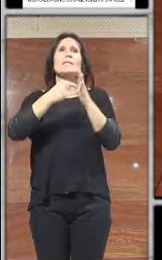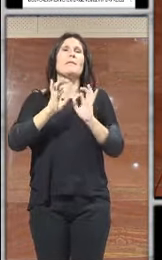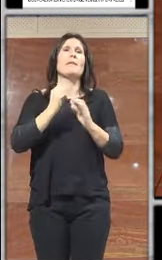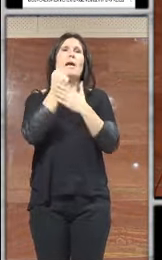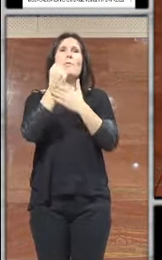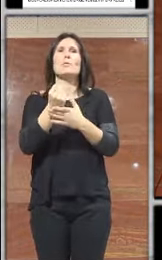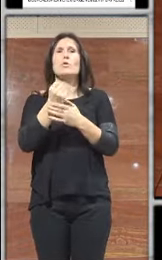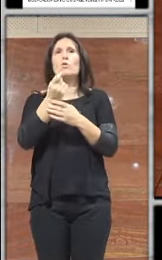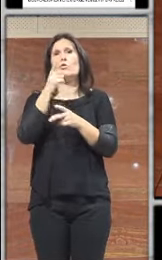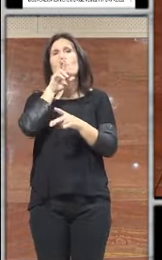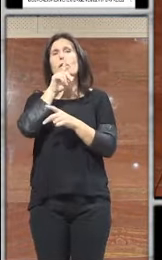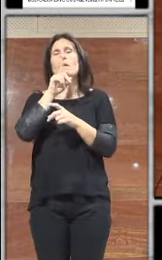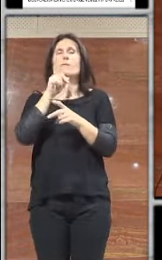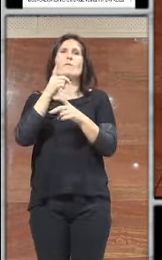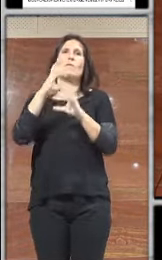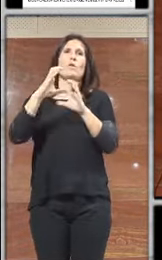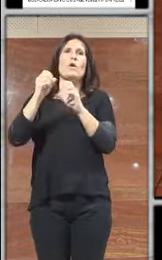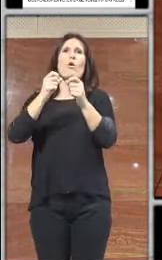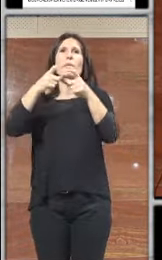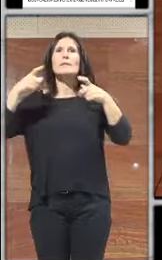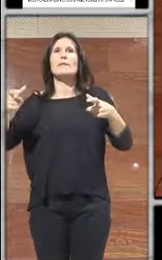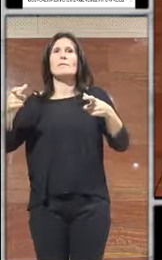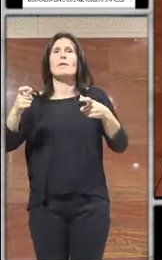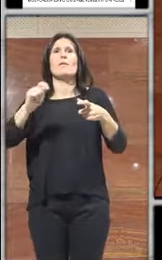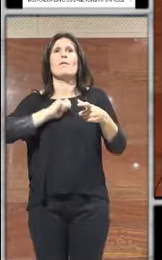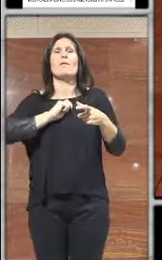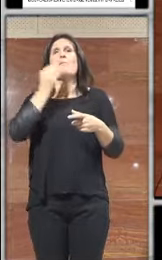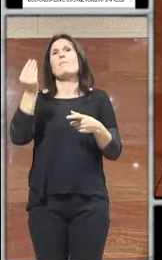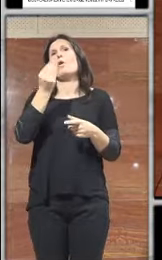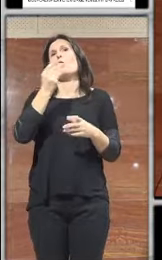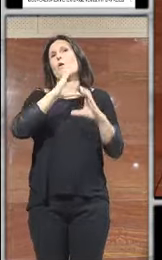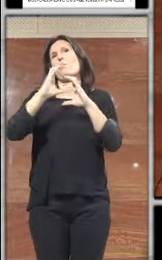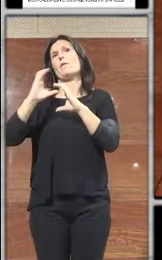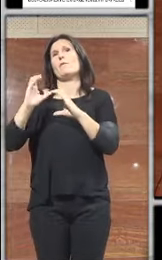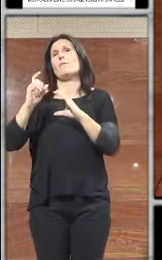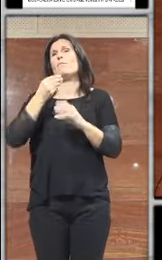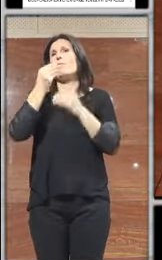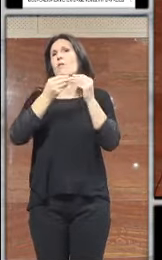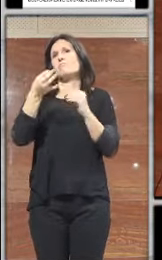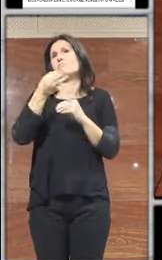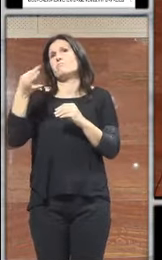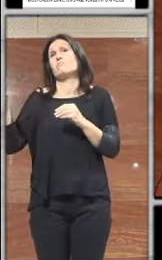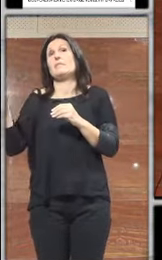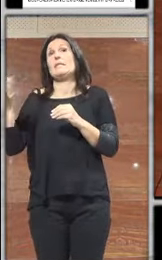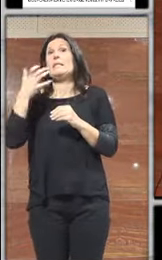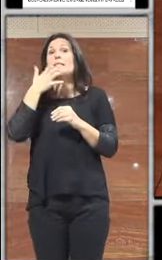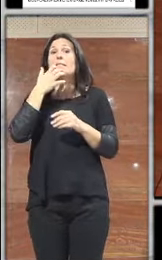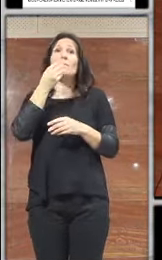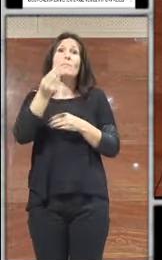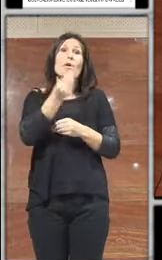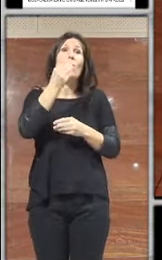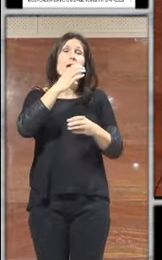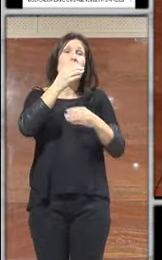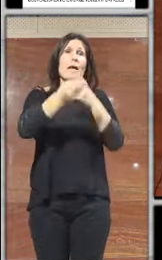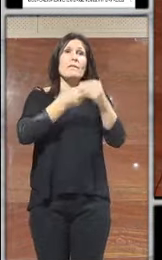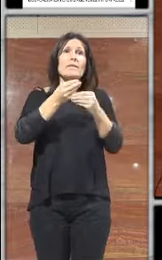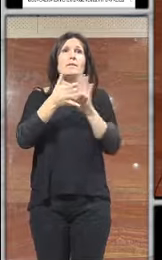comunicación aumentativa que mejoren mucho la eficiencia y si mejoran la eficiencia lo que va a ocurrir es que va a mejorar la participación social